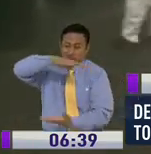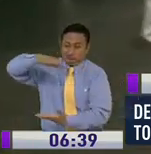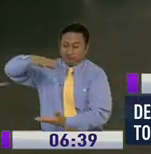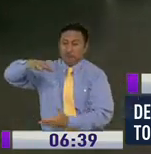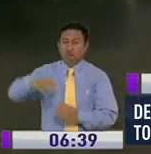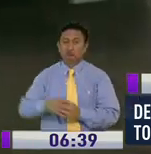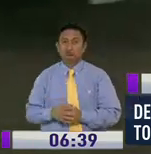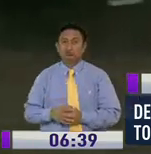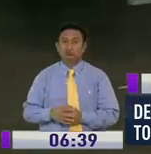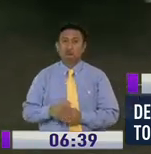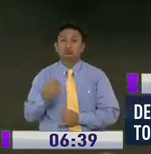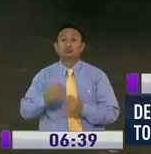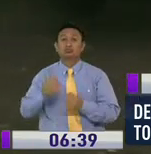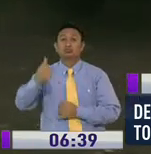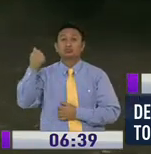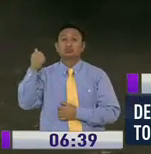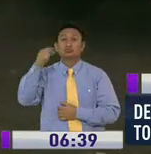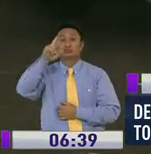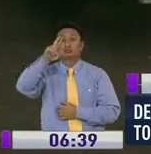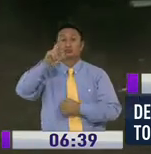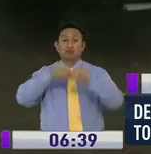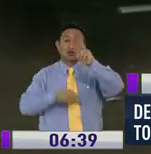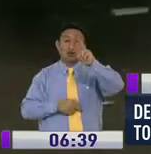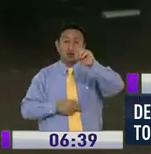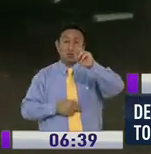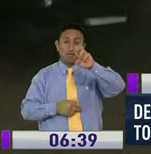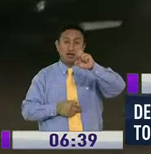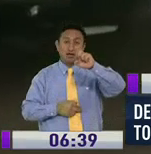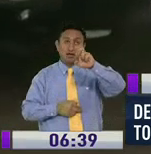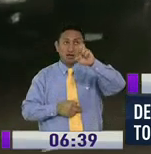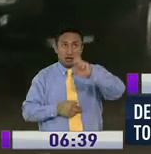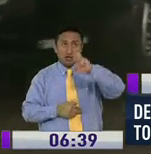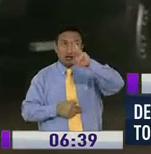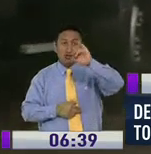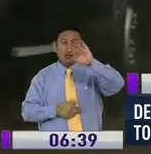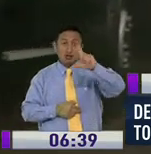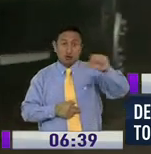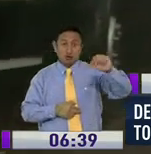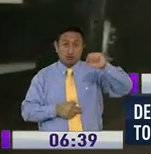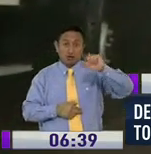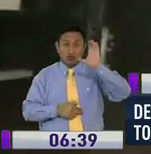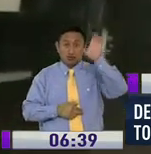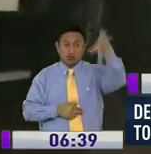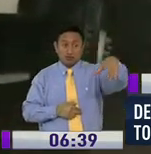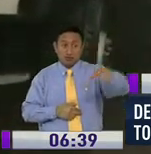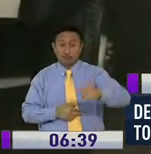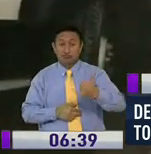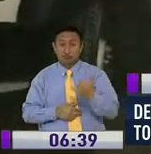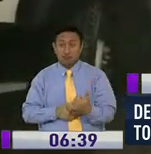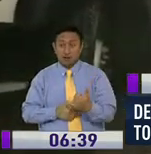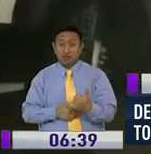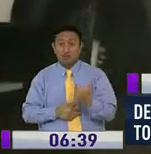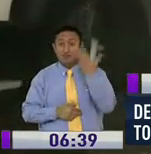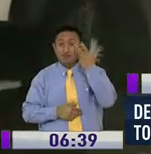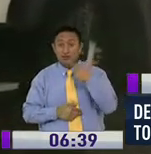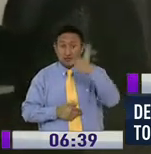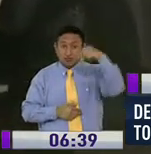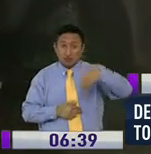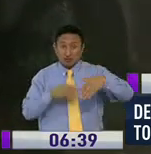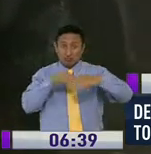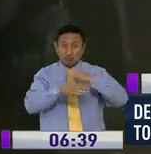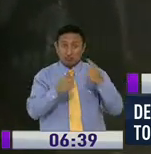de disposición final que lo tenemos acá en Romerillos. ¿En estos días de aislamiento domiciliario ha incrementado el número de recolecciones del